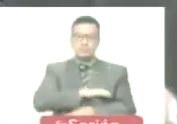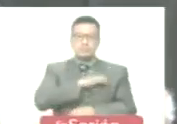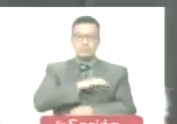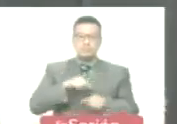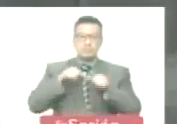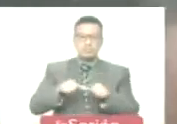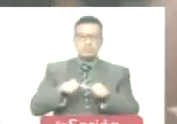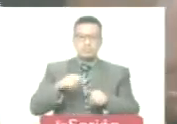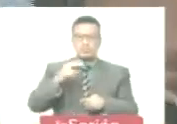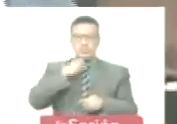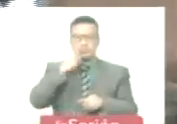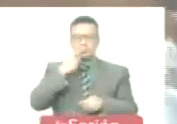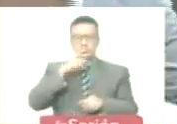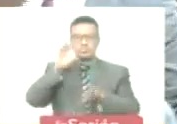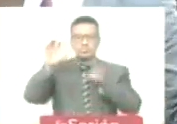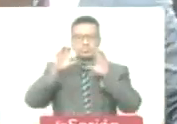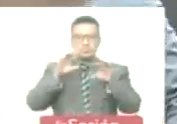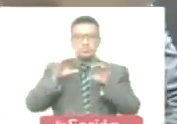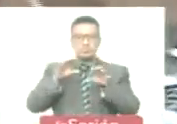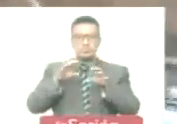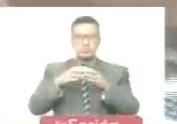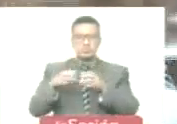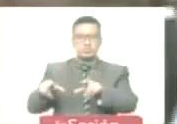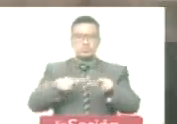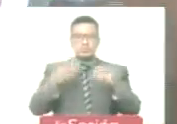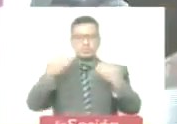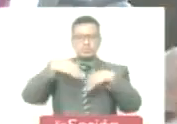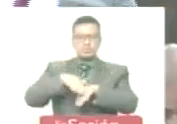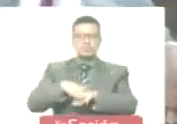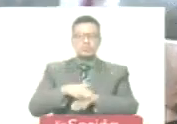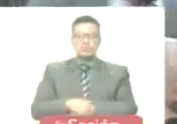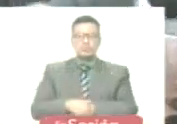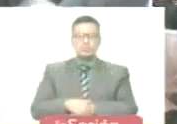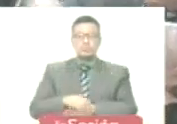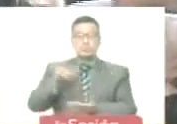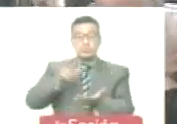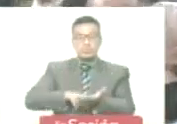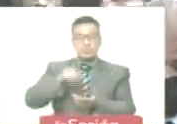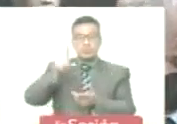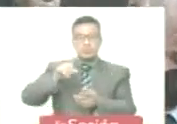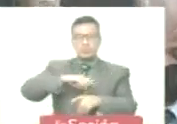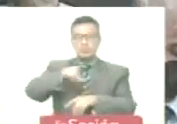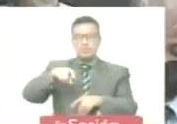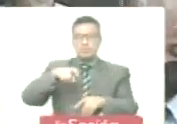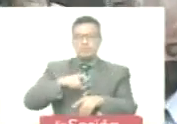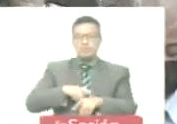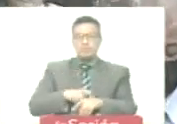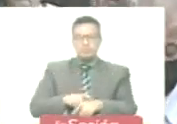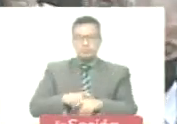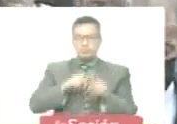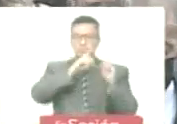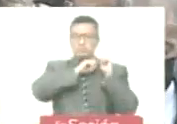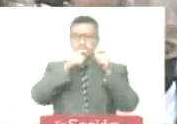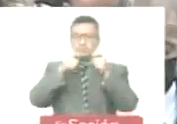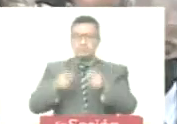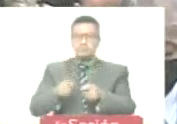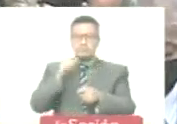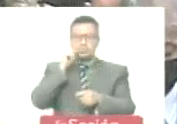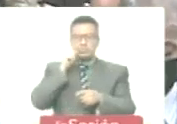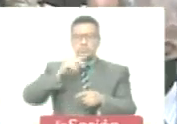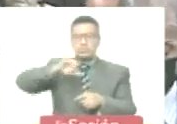Permanente de Política Exterior, Soberanía e Integración aprobó por unanimidad la designación del